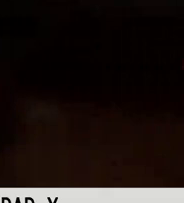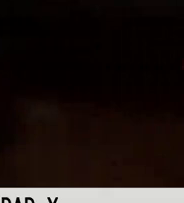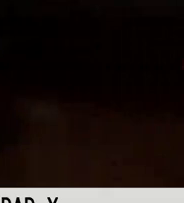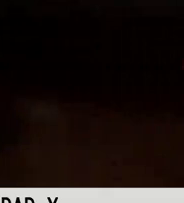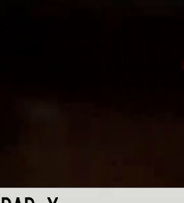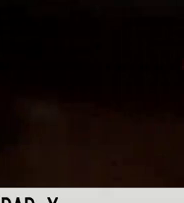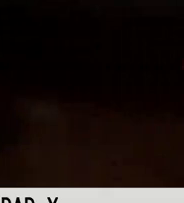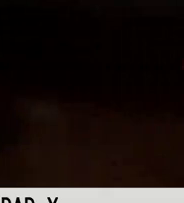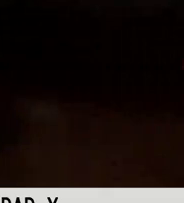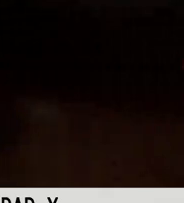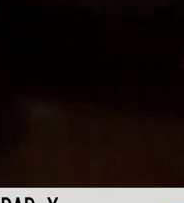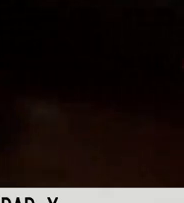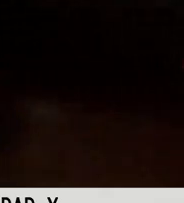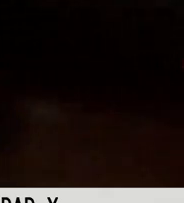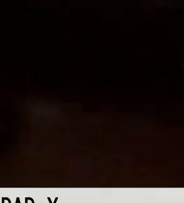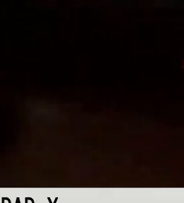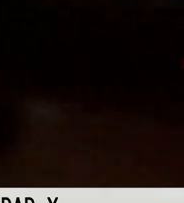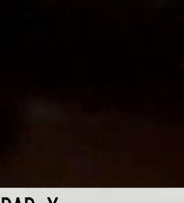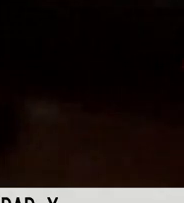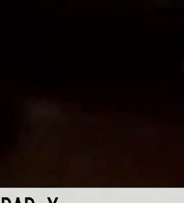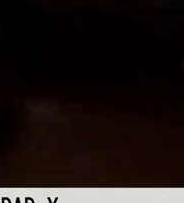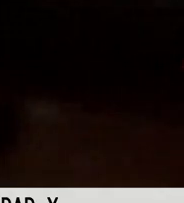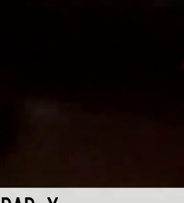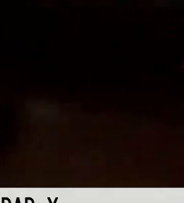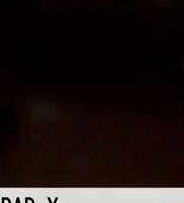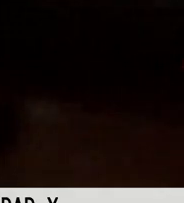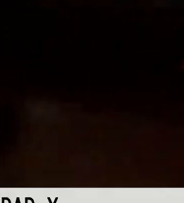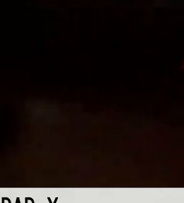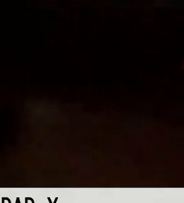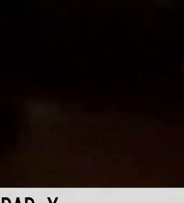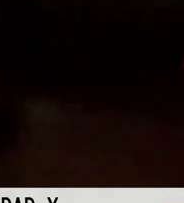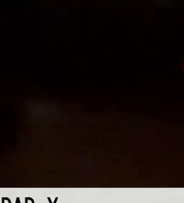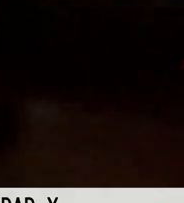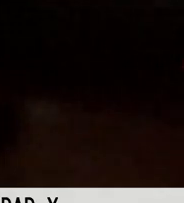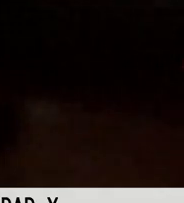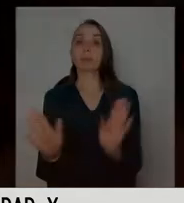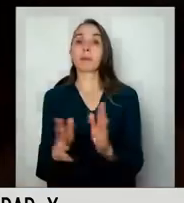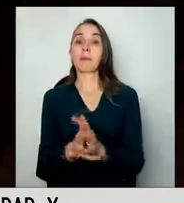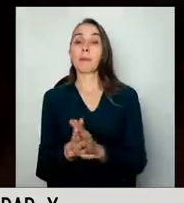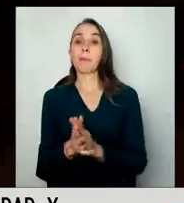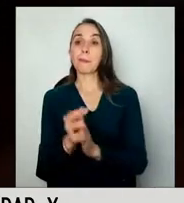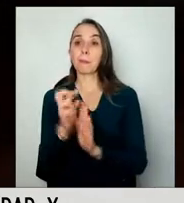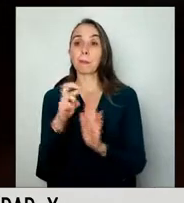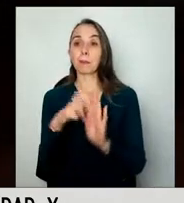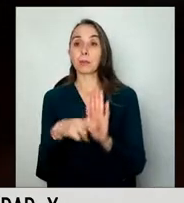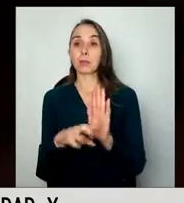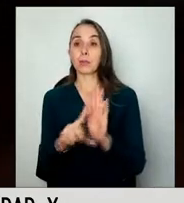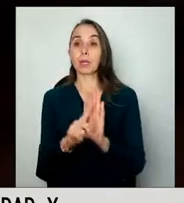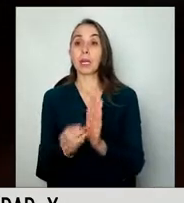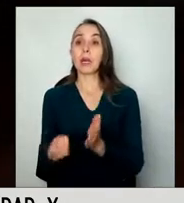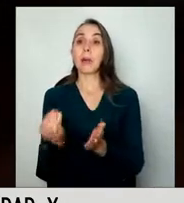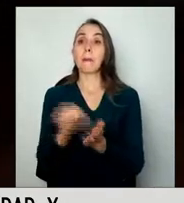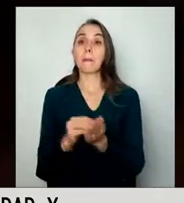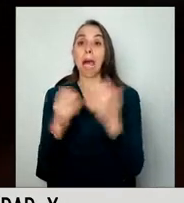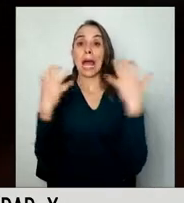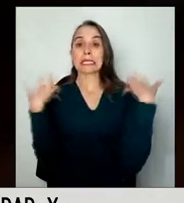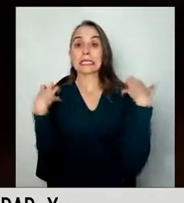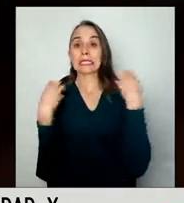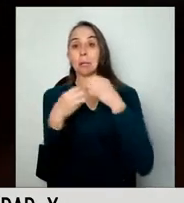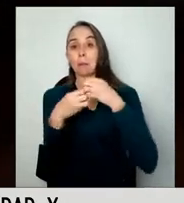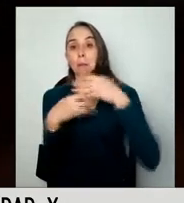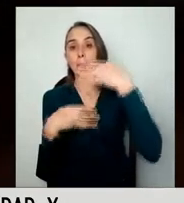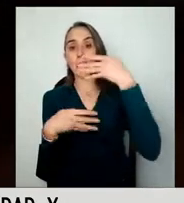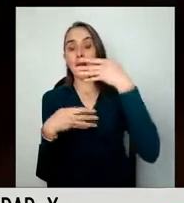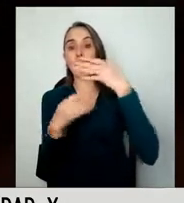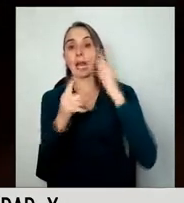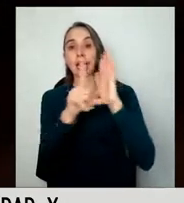trámite haya sido finalmente terminado porque lo que hace el proyecto es ampliar la competencia de la ley a todos los